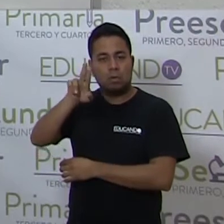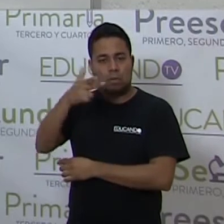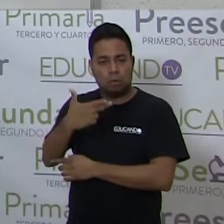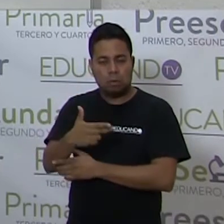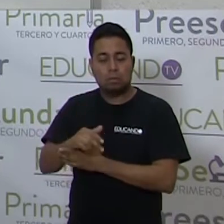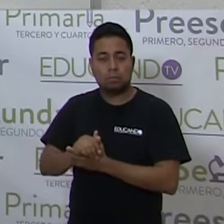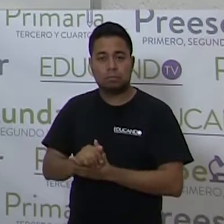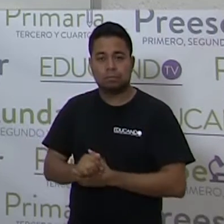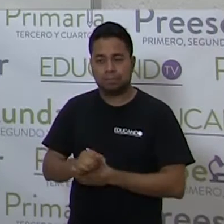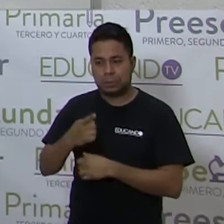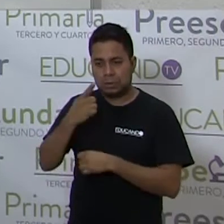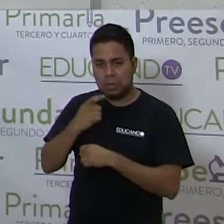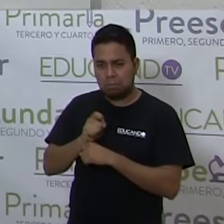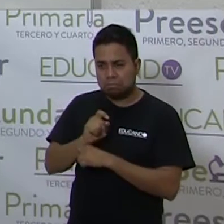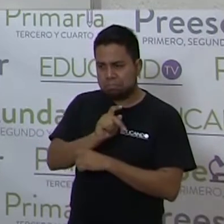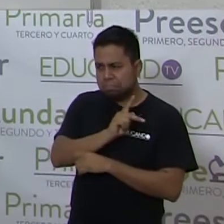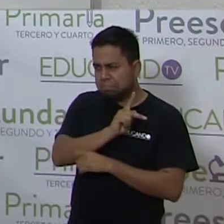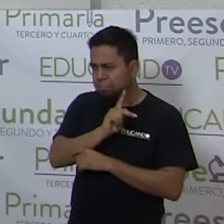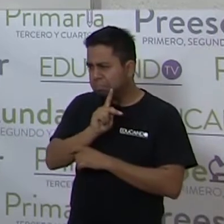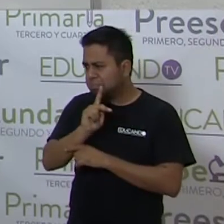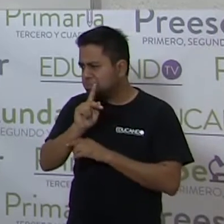Primero todo era silencio.